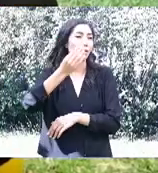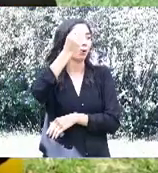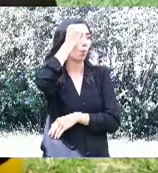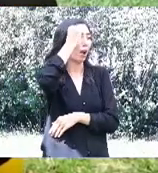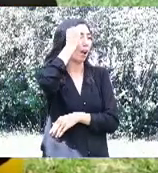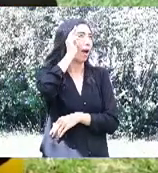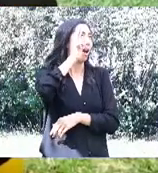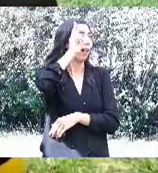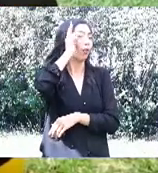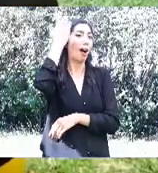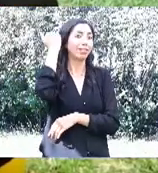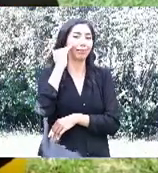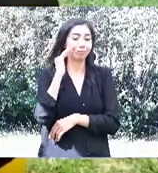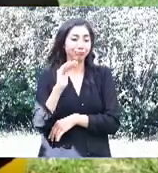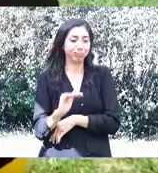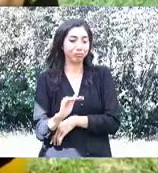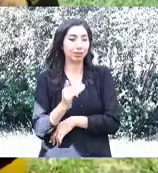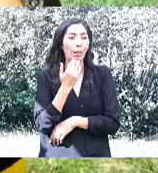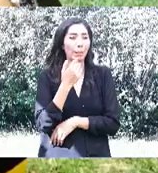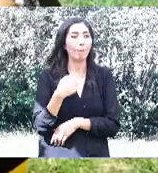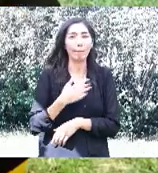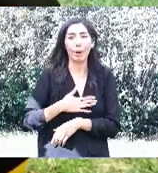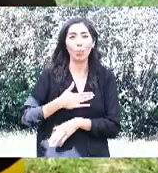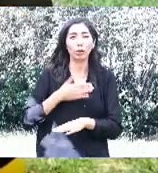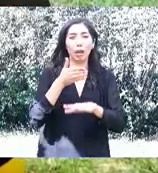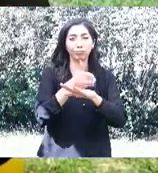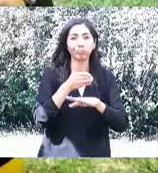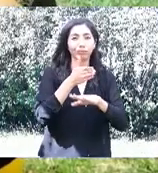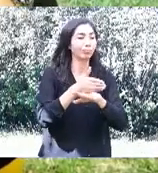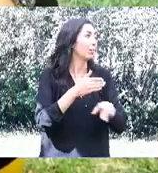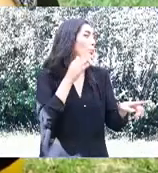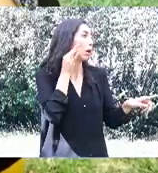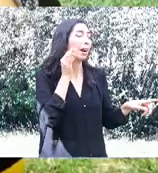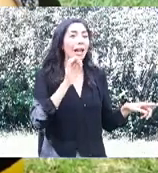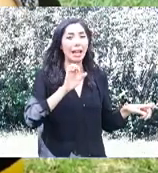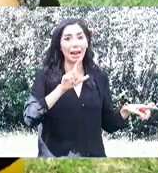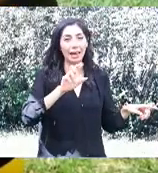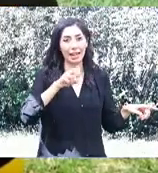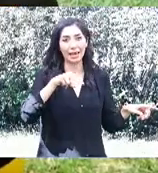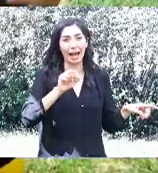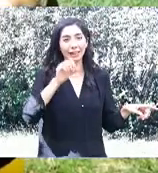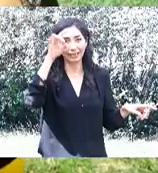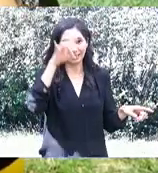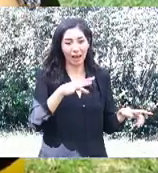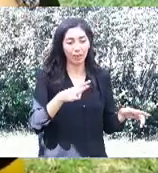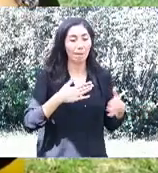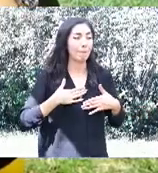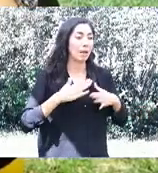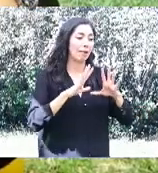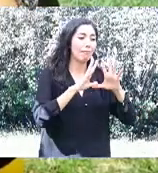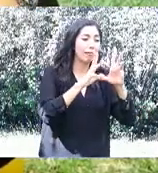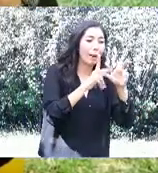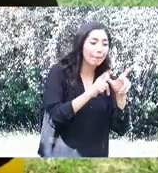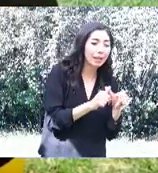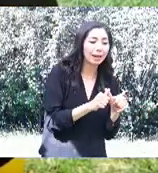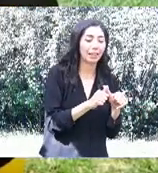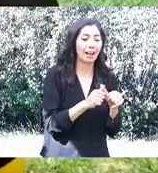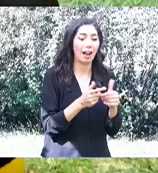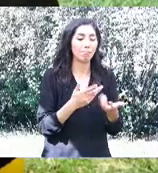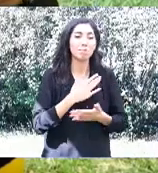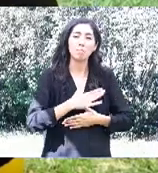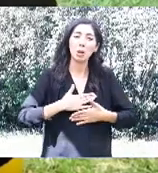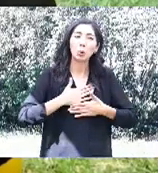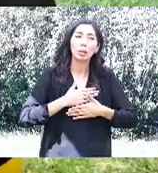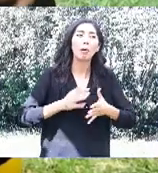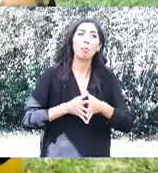cuando era más chico sino que suelo visitarlo comúnmente Elena lo sabe eh con mi familia y y me gusta mucho lo que están